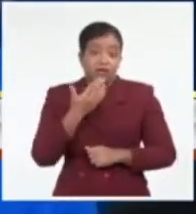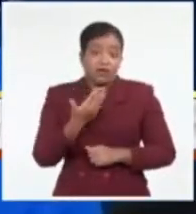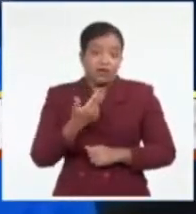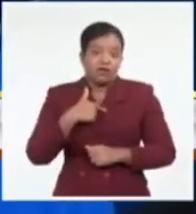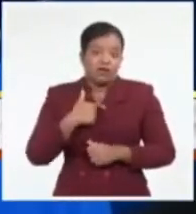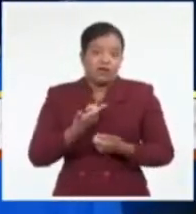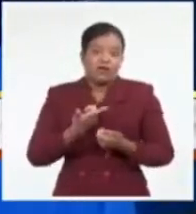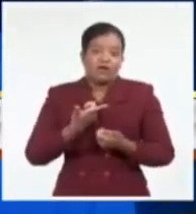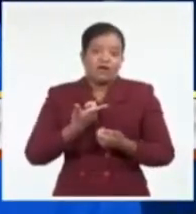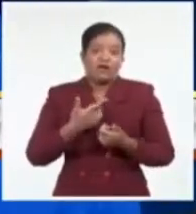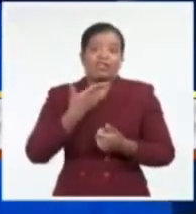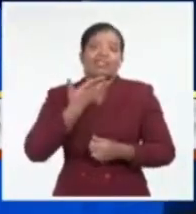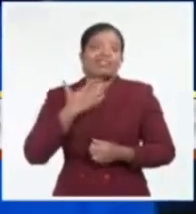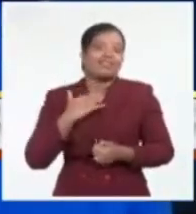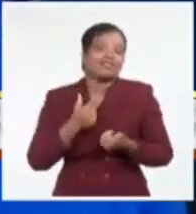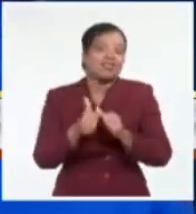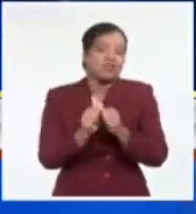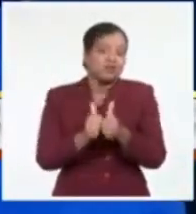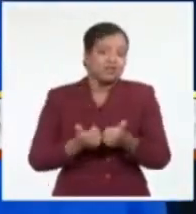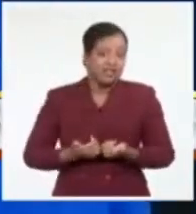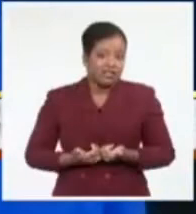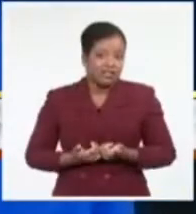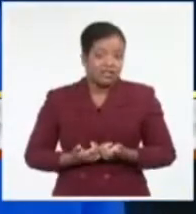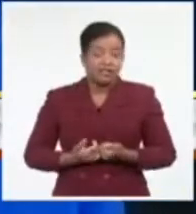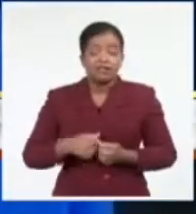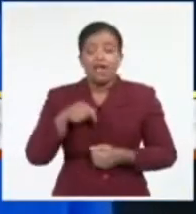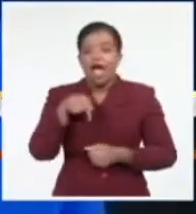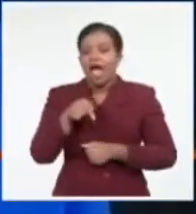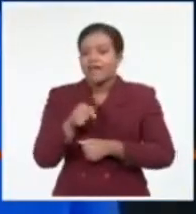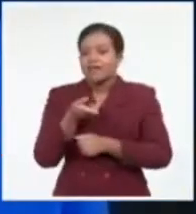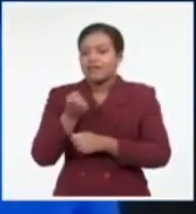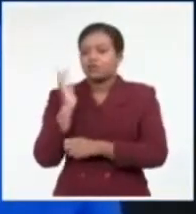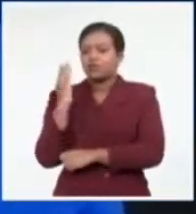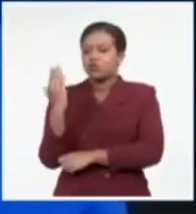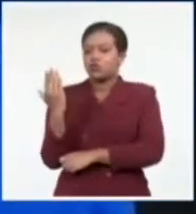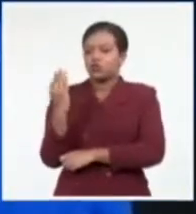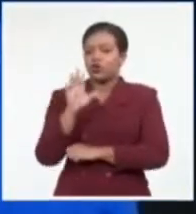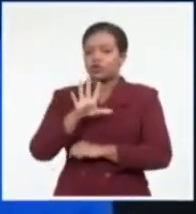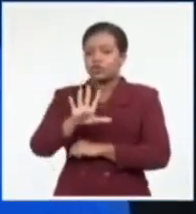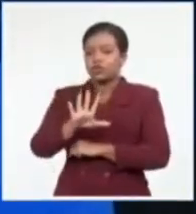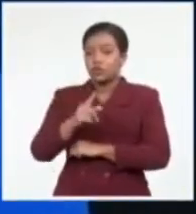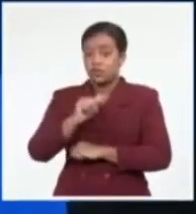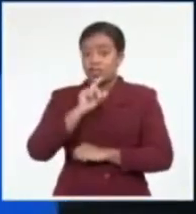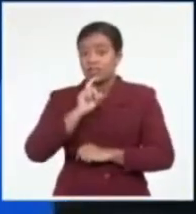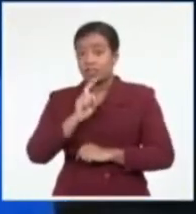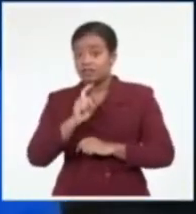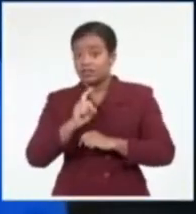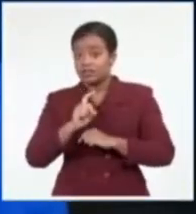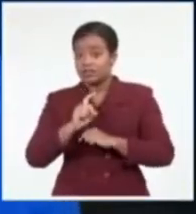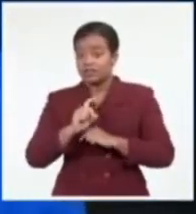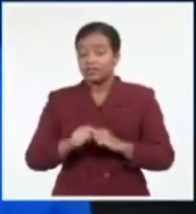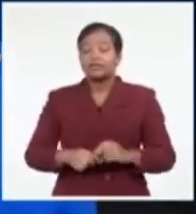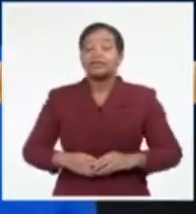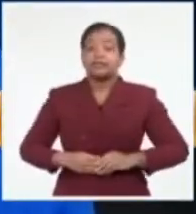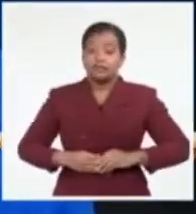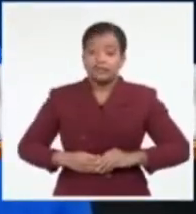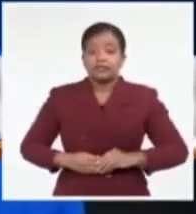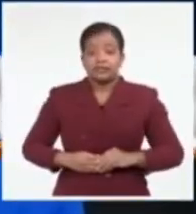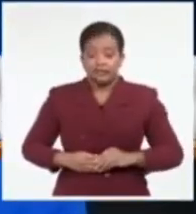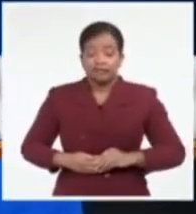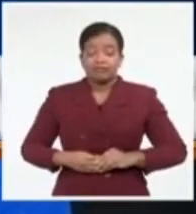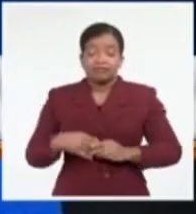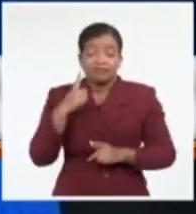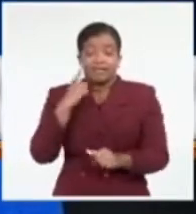sueña. Los pitchers zurdos aquí son cinco. Está difícil la pelea. Sí, todo va a hacer el trabajo y